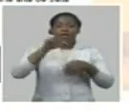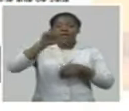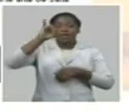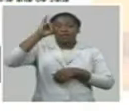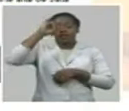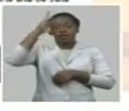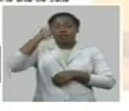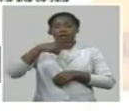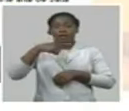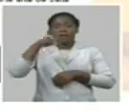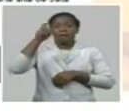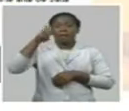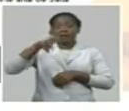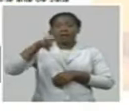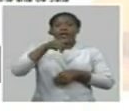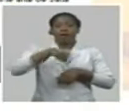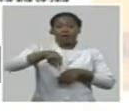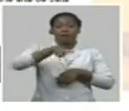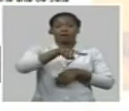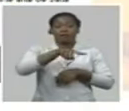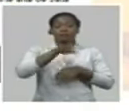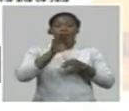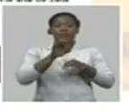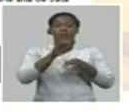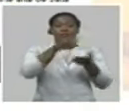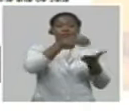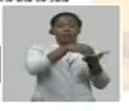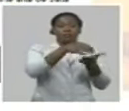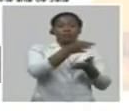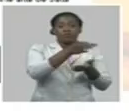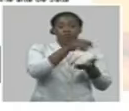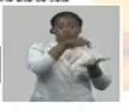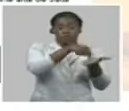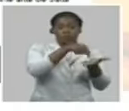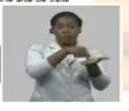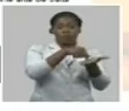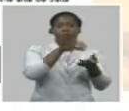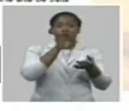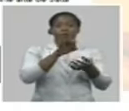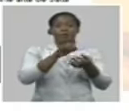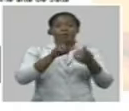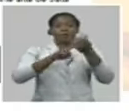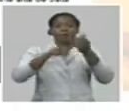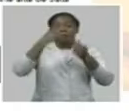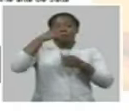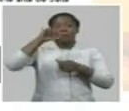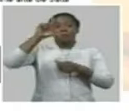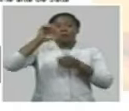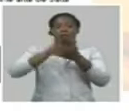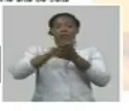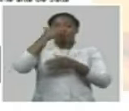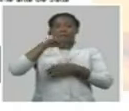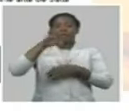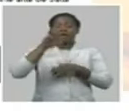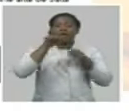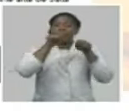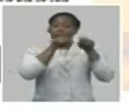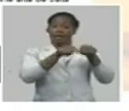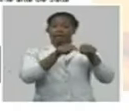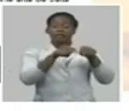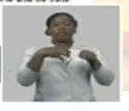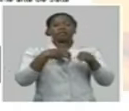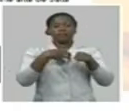en los consejos populares pósitos para el mar zona alta de miramar almendares buena vista